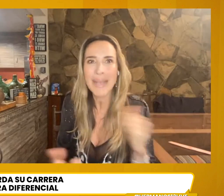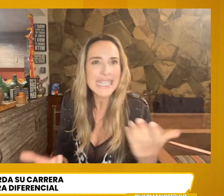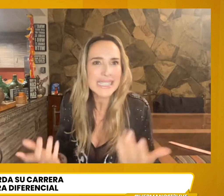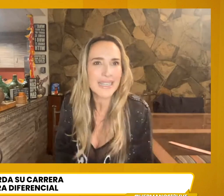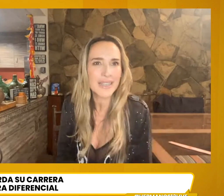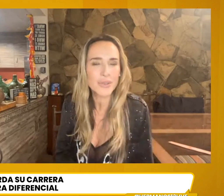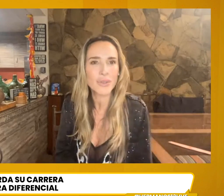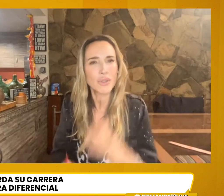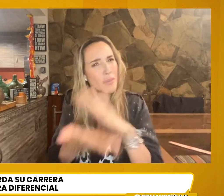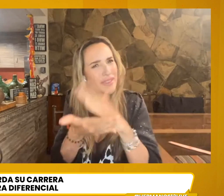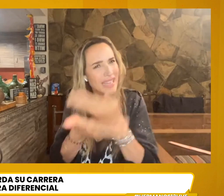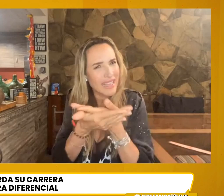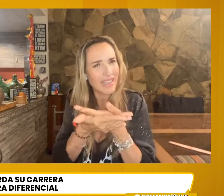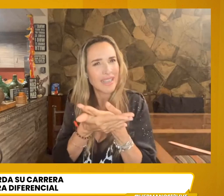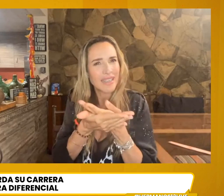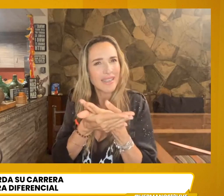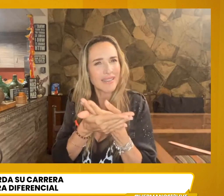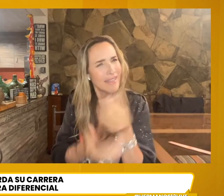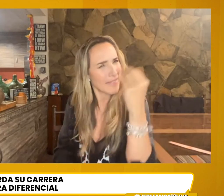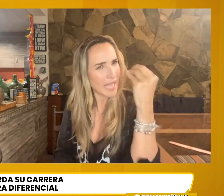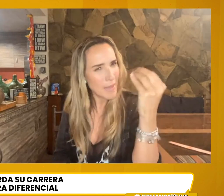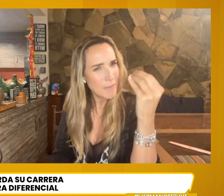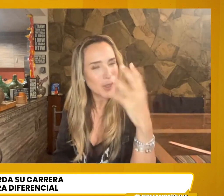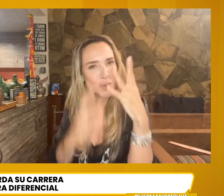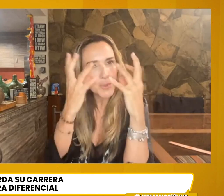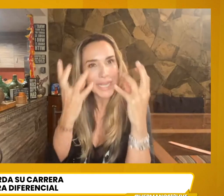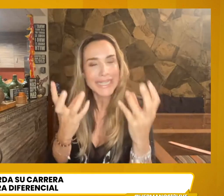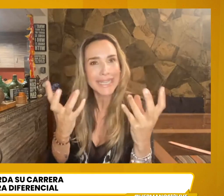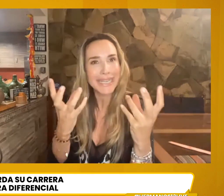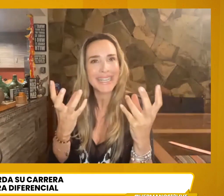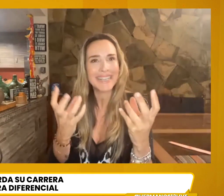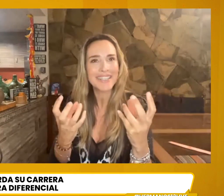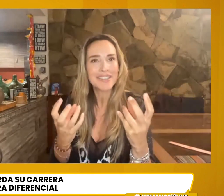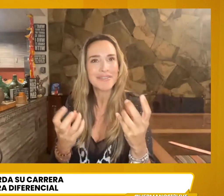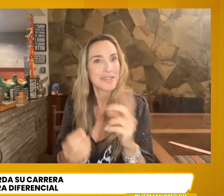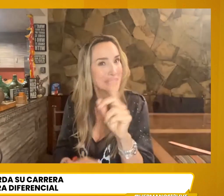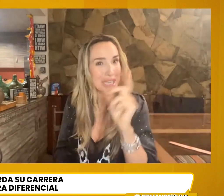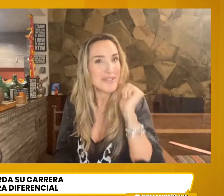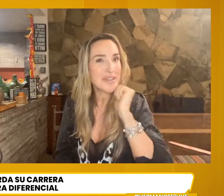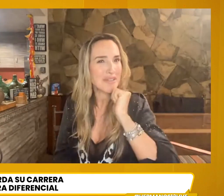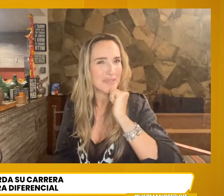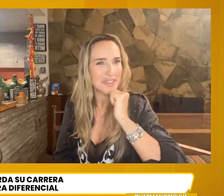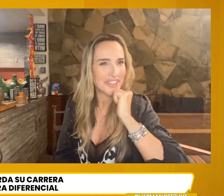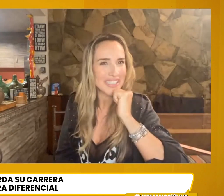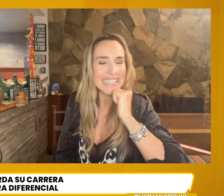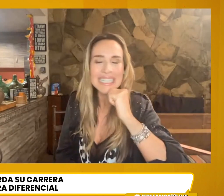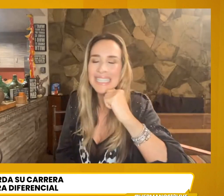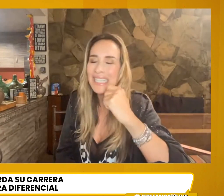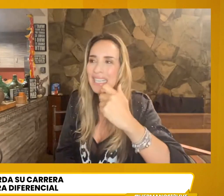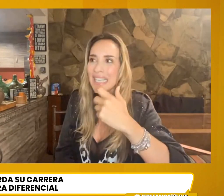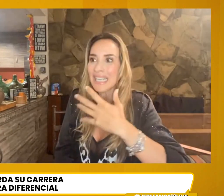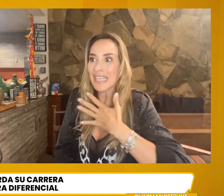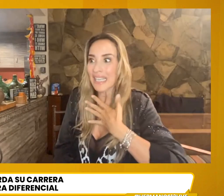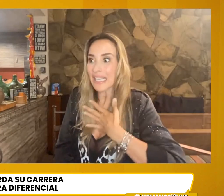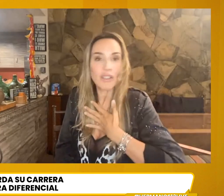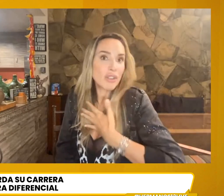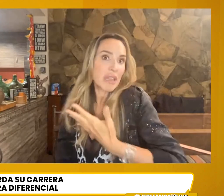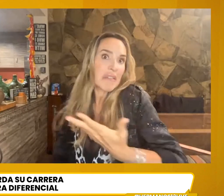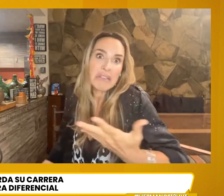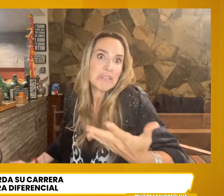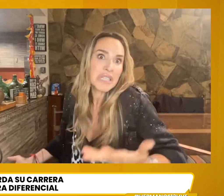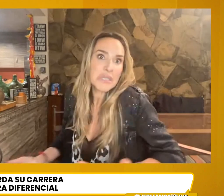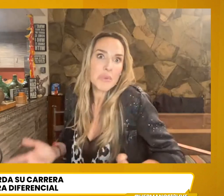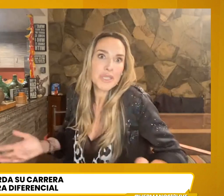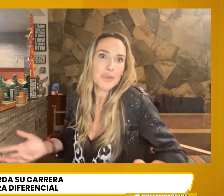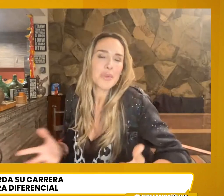fondo, ¿qué pasa? ¿O cómo estás? ¿Estás bien? Pero con sus caritas era, yo sé que no, en el fondo. Y